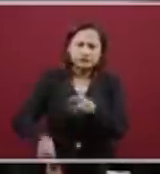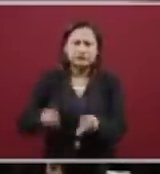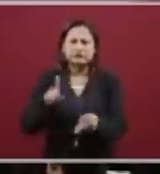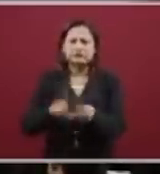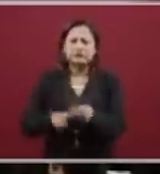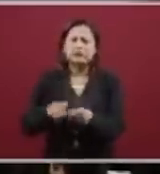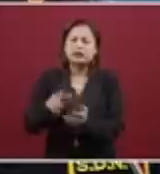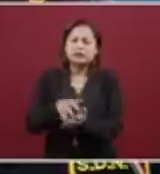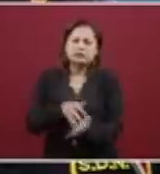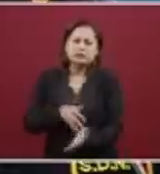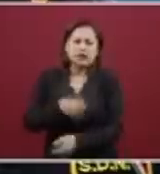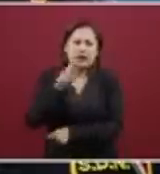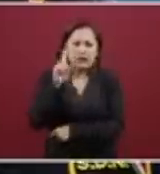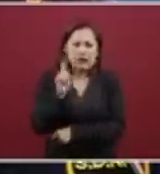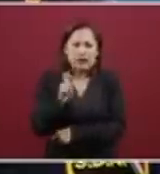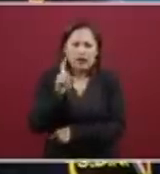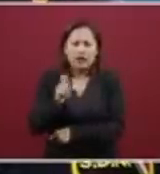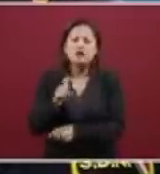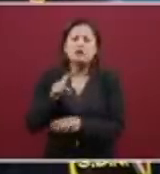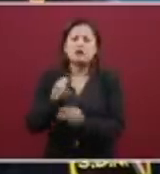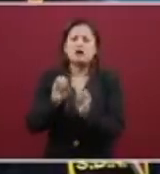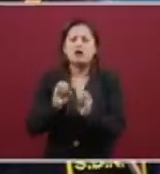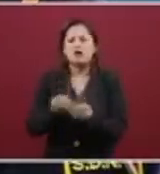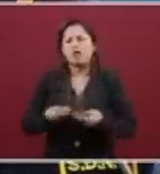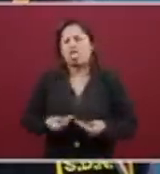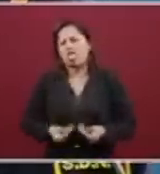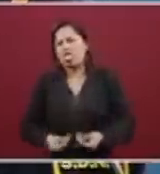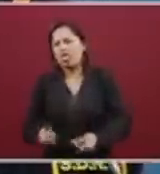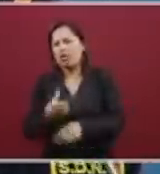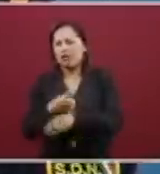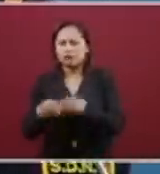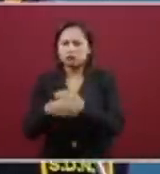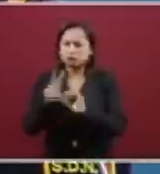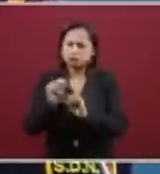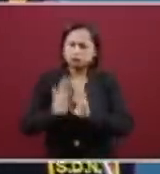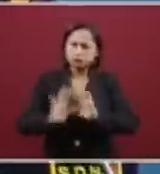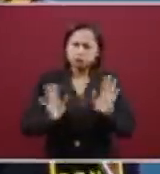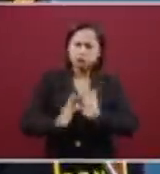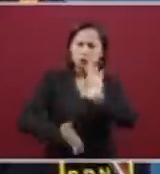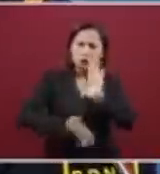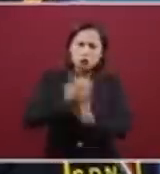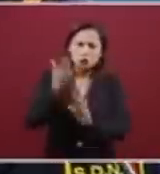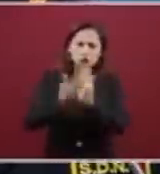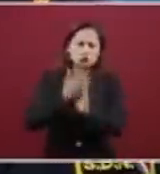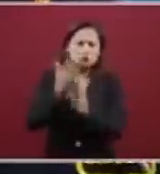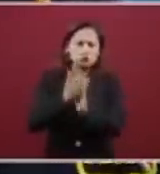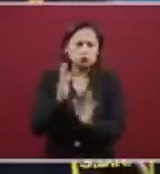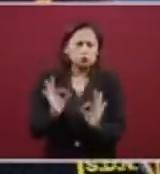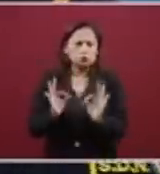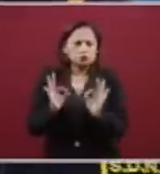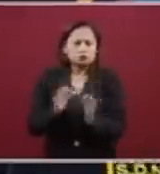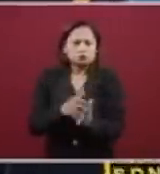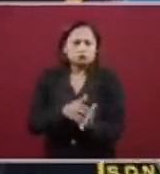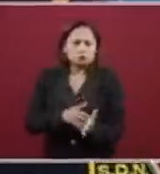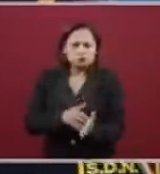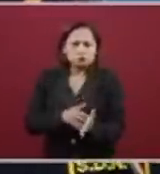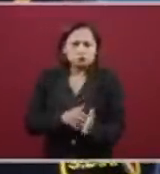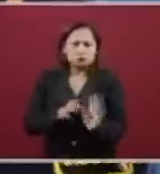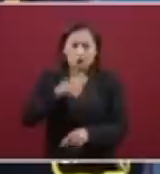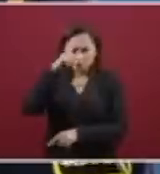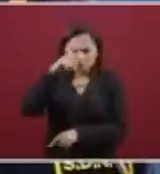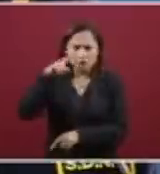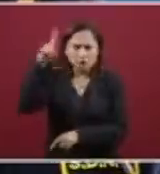agua el uso irracional de recursos en su construcción será fácil de construir por el tiempo que tenemos